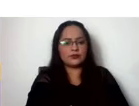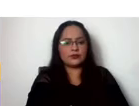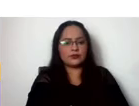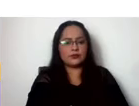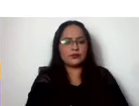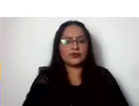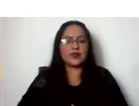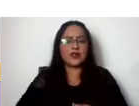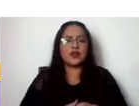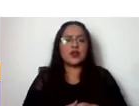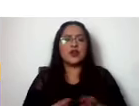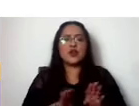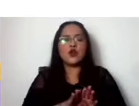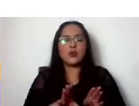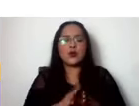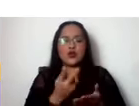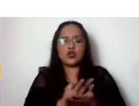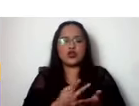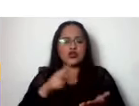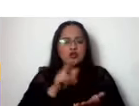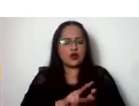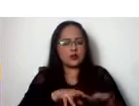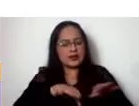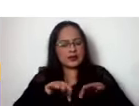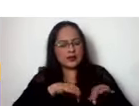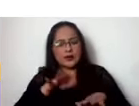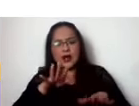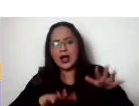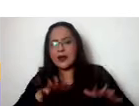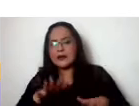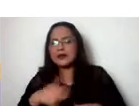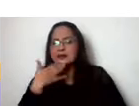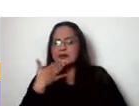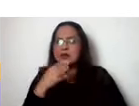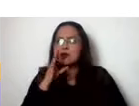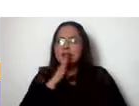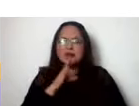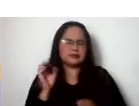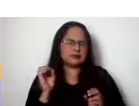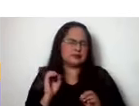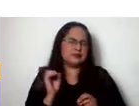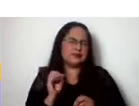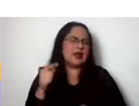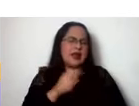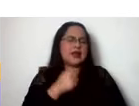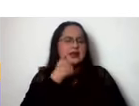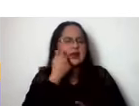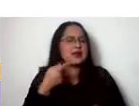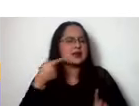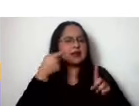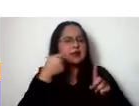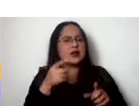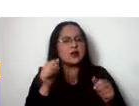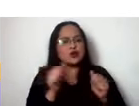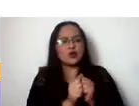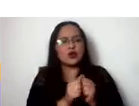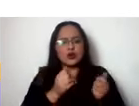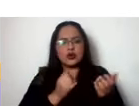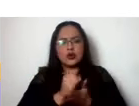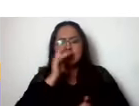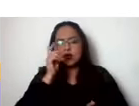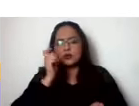para mal, o sea, tampoco, ¿no? Pero yo creo que eso es lo que se pretende, a través de las sentencias y